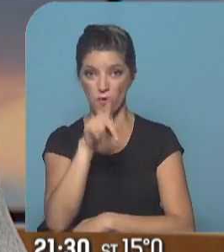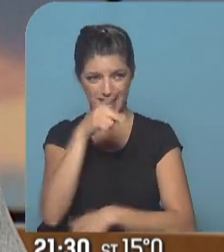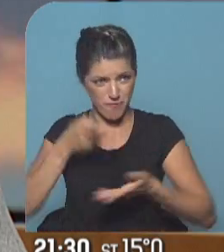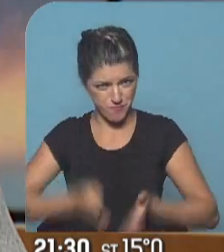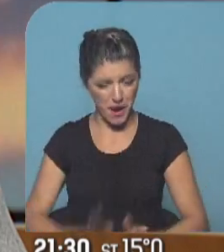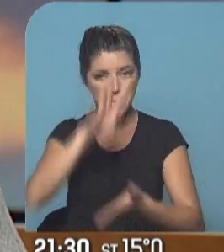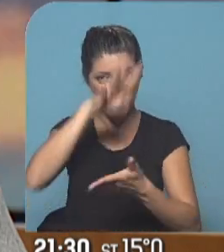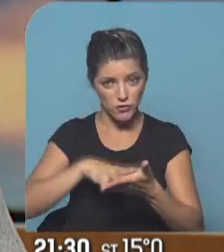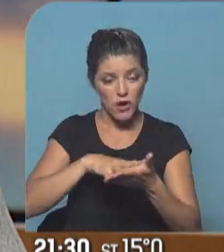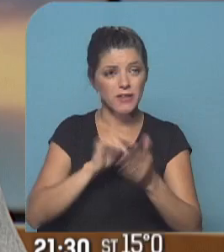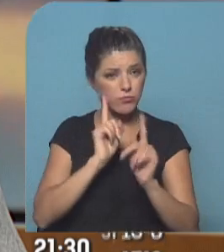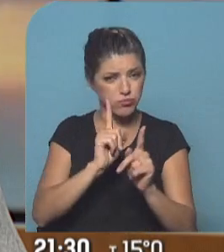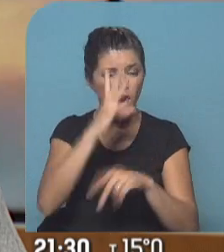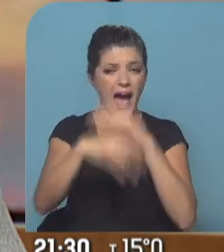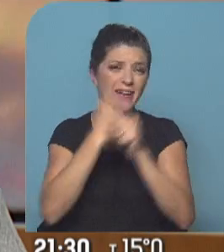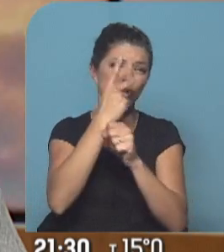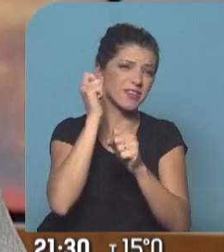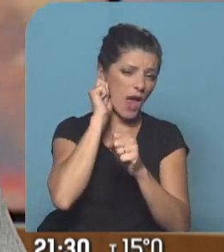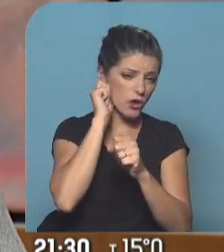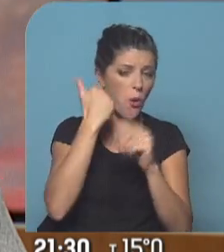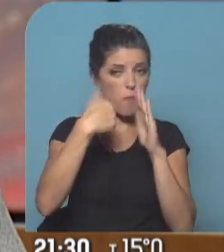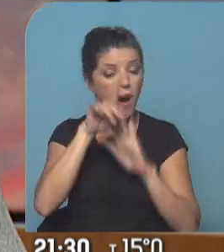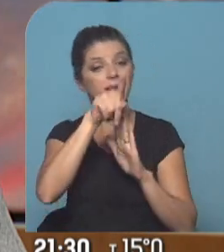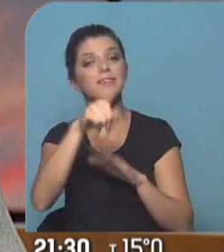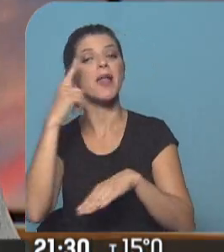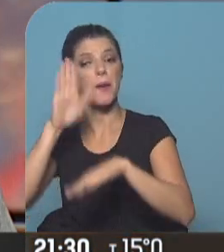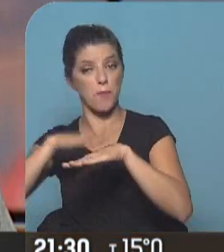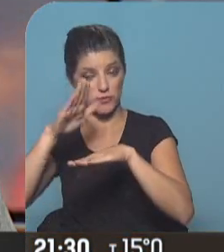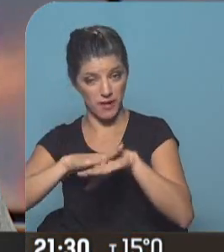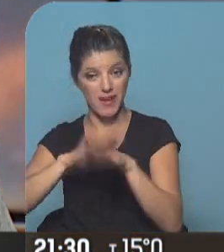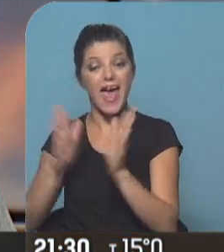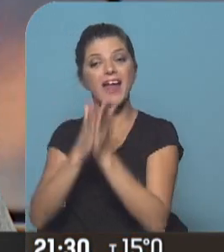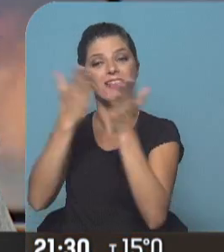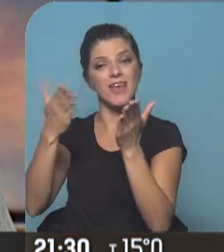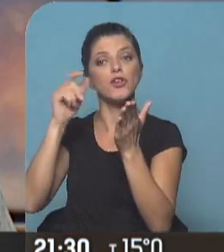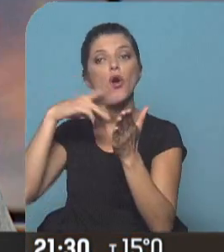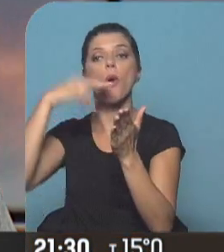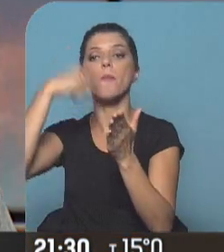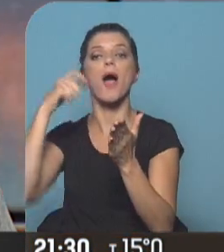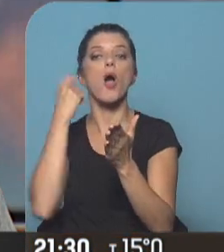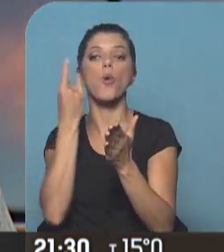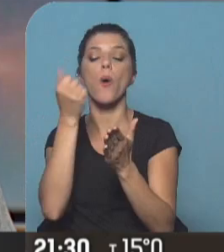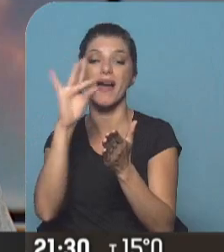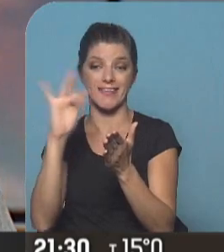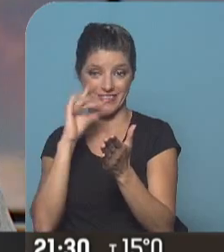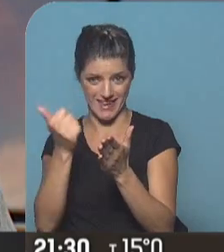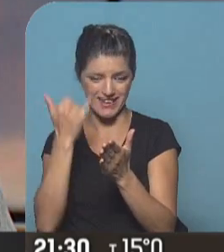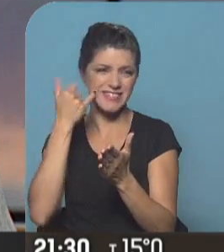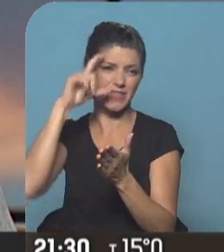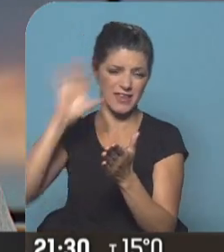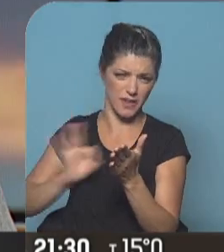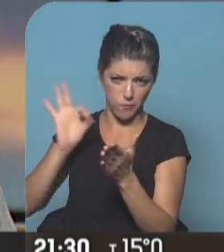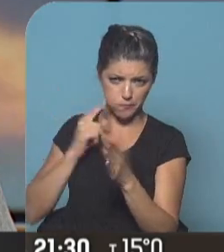los treinta y pico años y es corresponsal del diario la vanguardia diario de barcelona vive en buenos aires desde hace unos diez años pero en latinoamérica hace